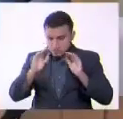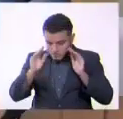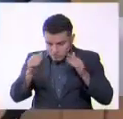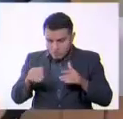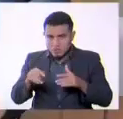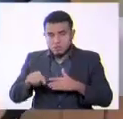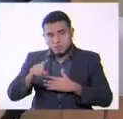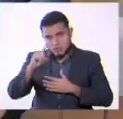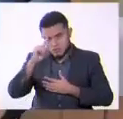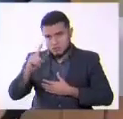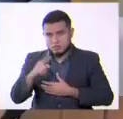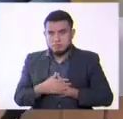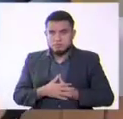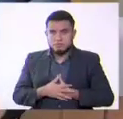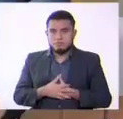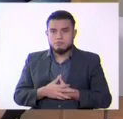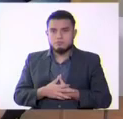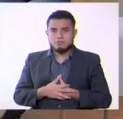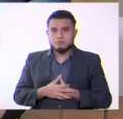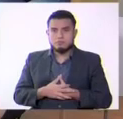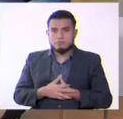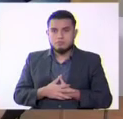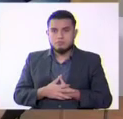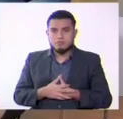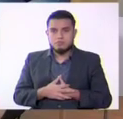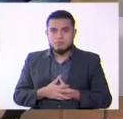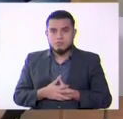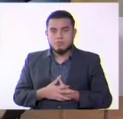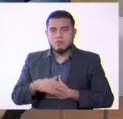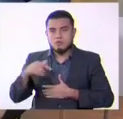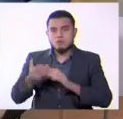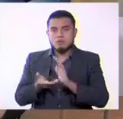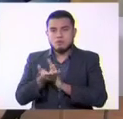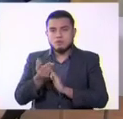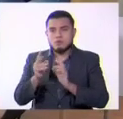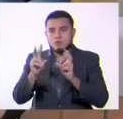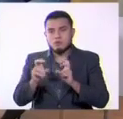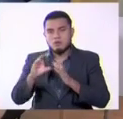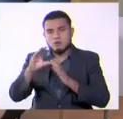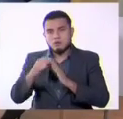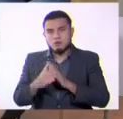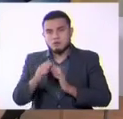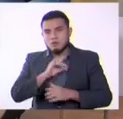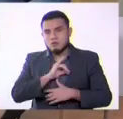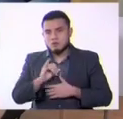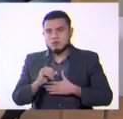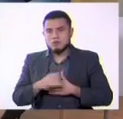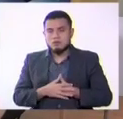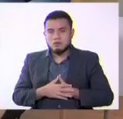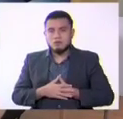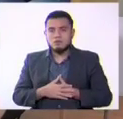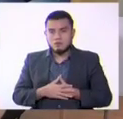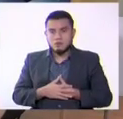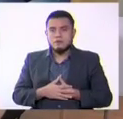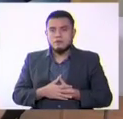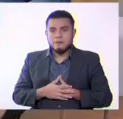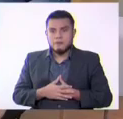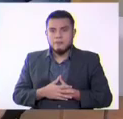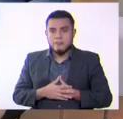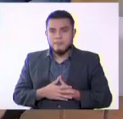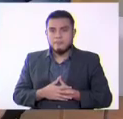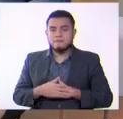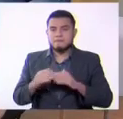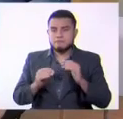ideas. Entonces, ahora vamos a desarrollar el tema de cultura e identidad desde un punto de vista